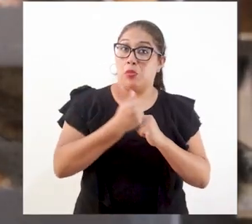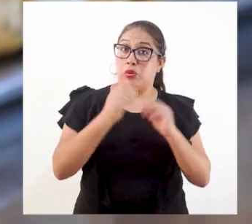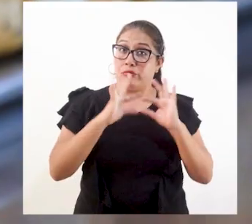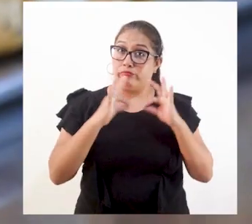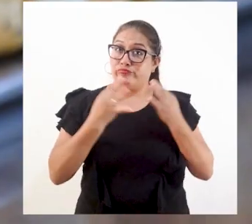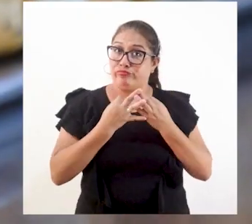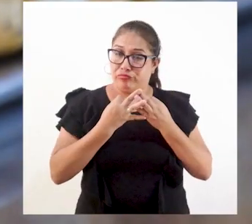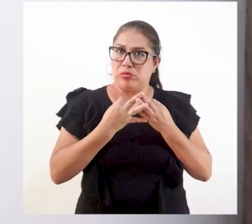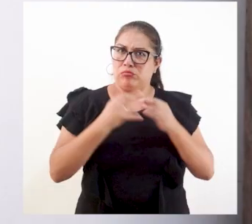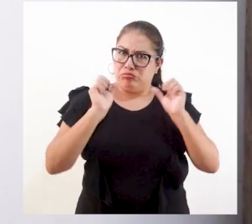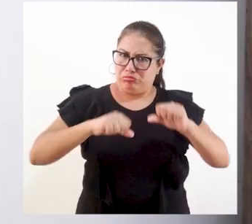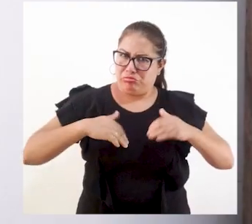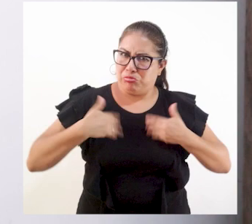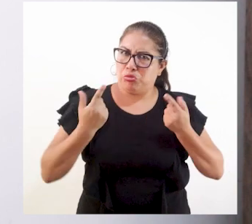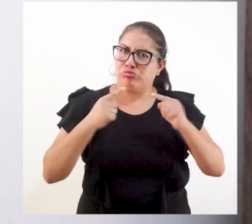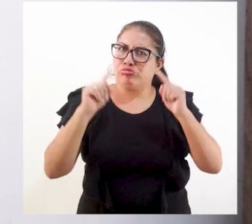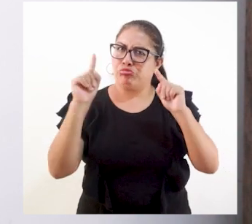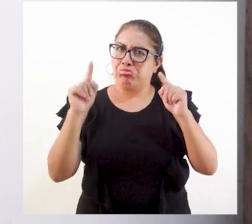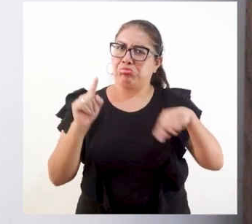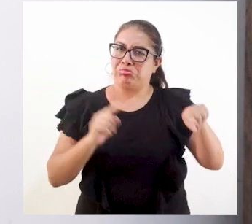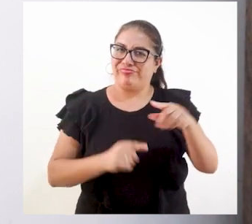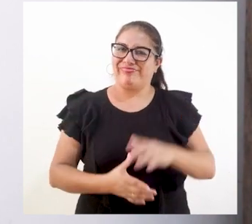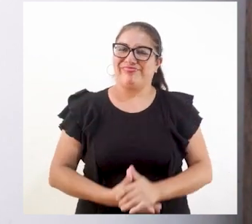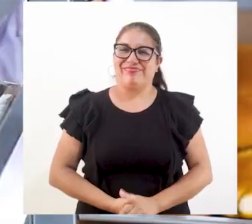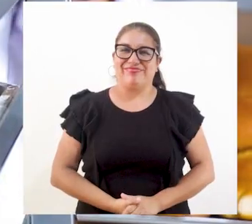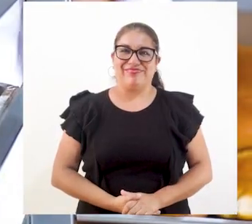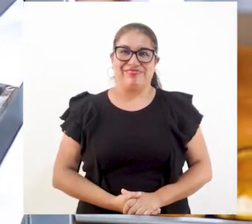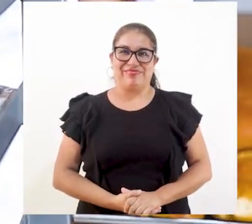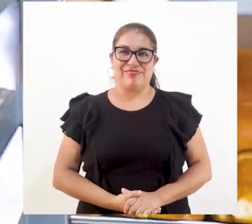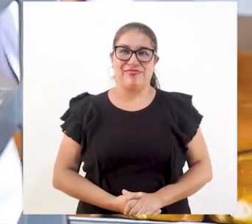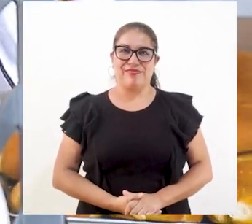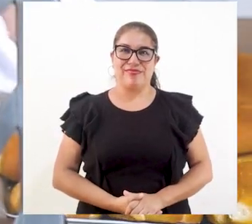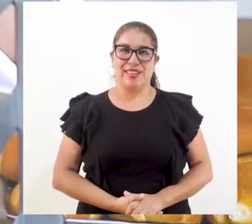con el apoyo de la familia, se puede lograr todo con los chicos.